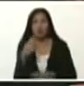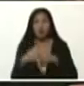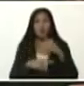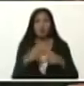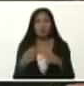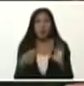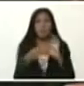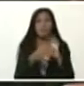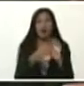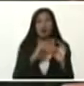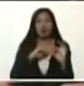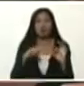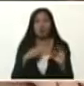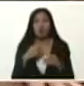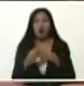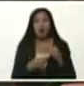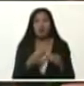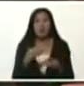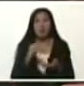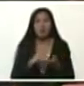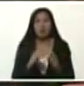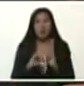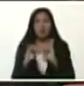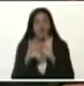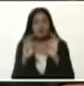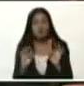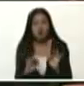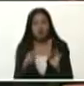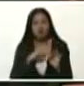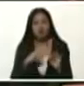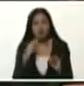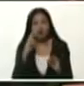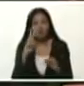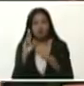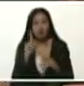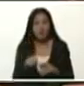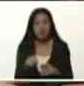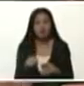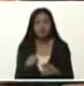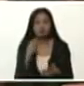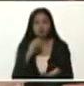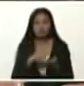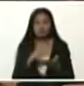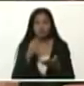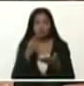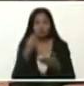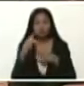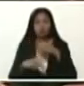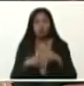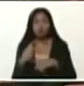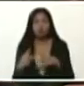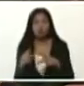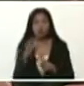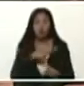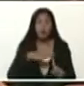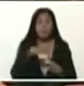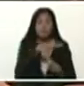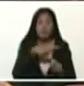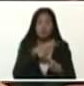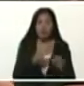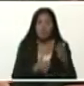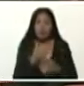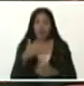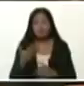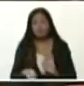de alianza que hemos estado estableciendo con las regiones lleva también implícito un proceso de remediación ambiental. Y lo más